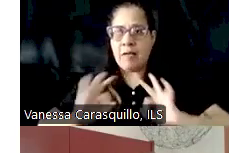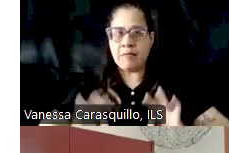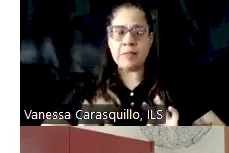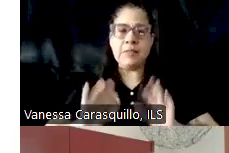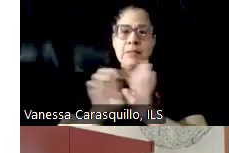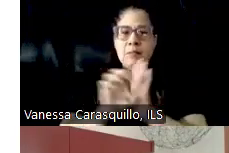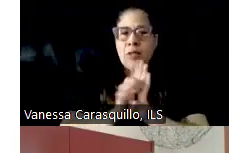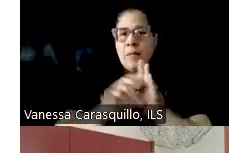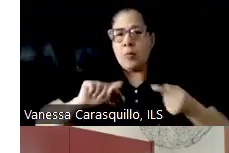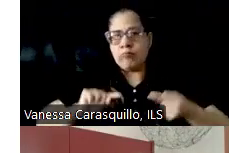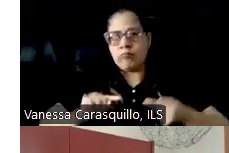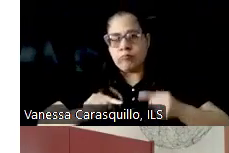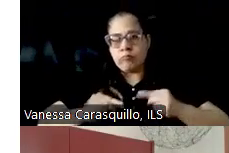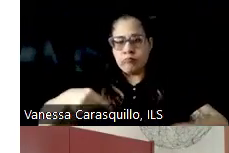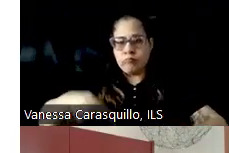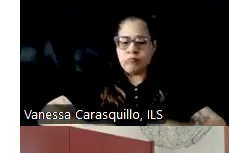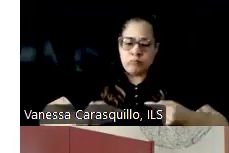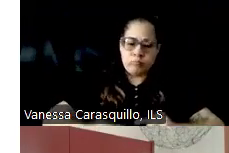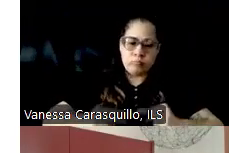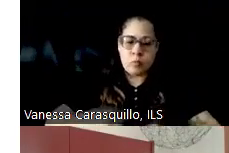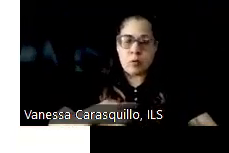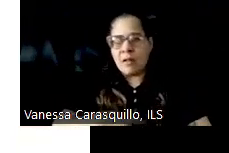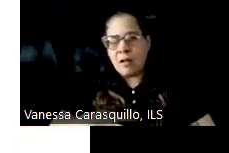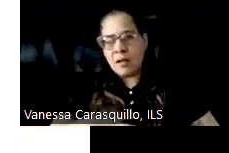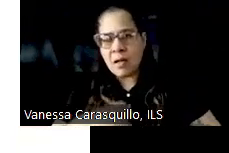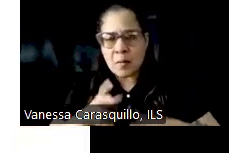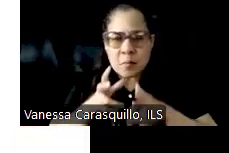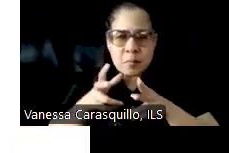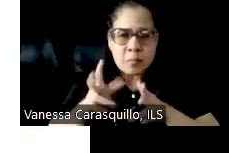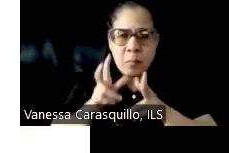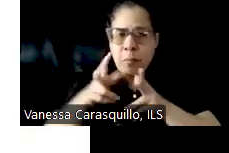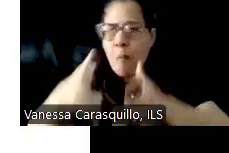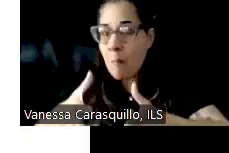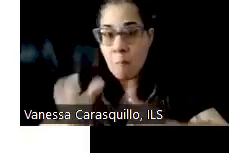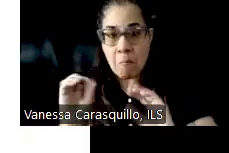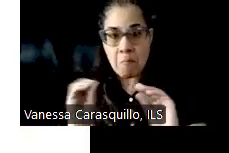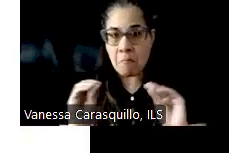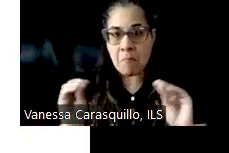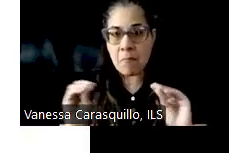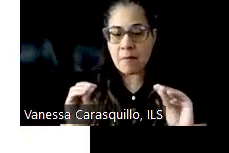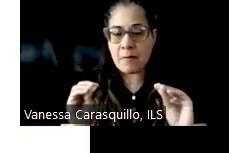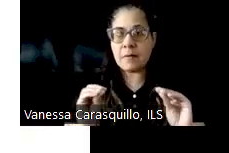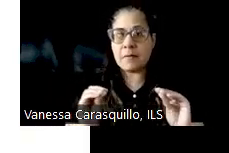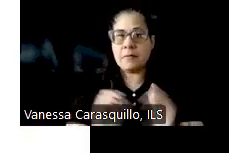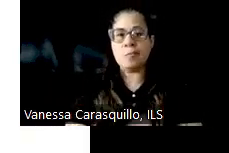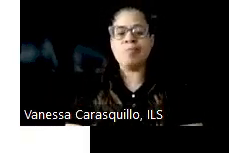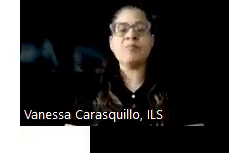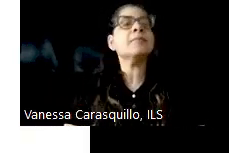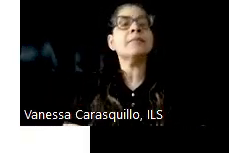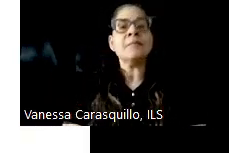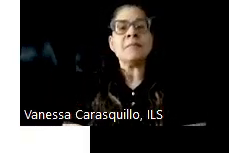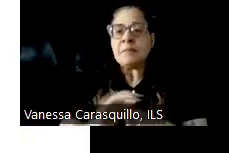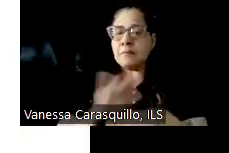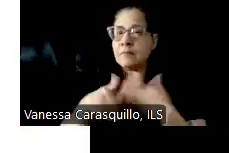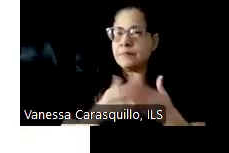barriga, las náuseas, que nunca vomita, y todo está de lo más bien, pero